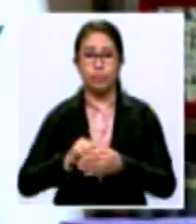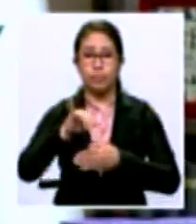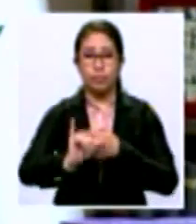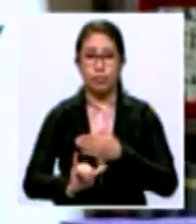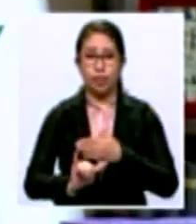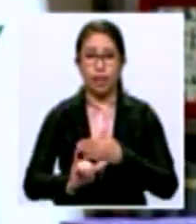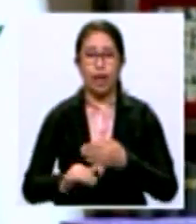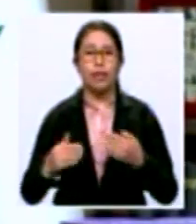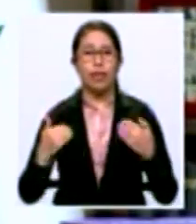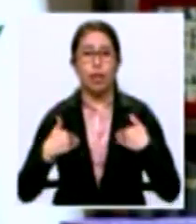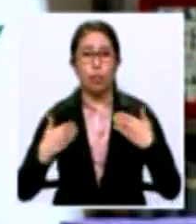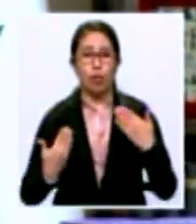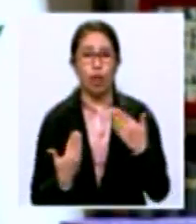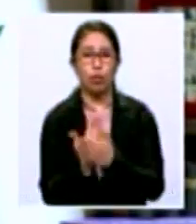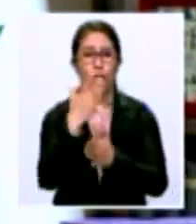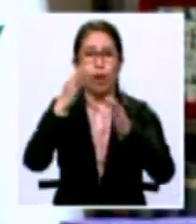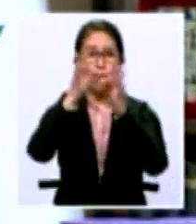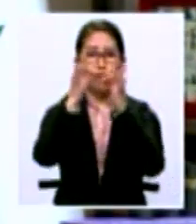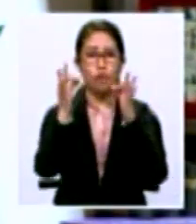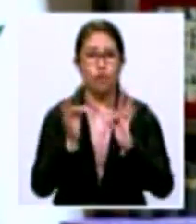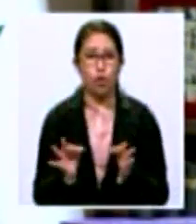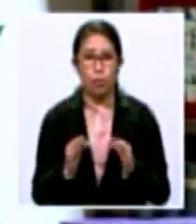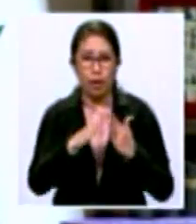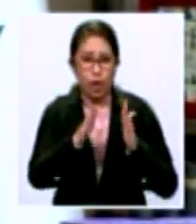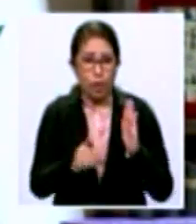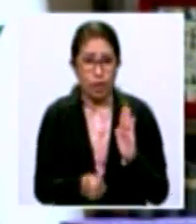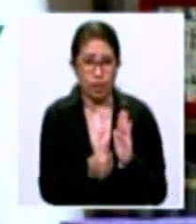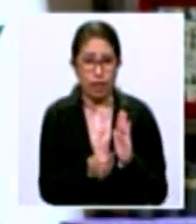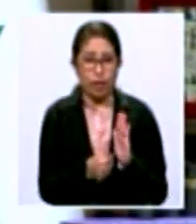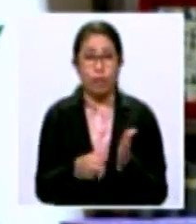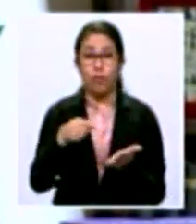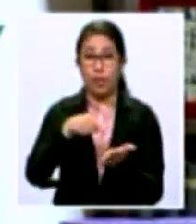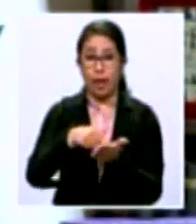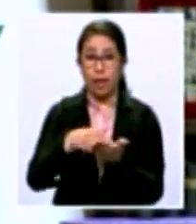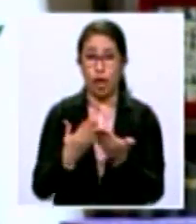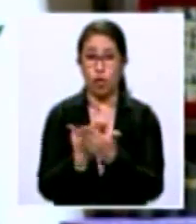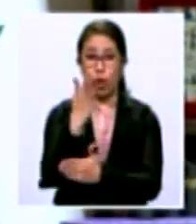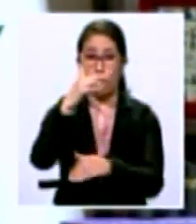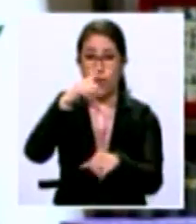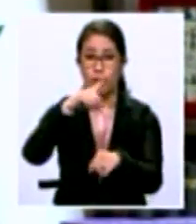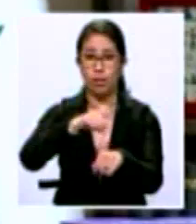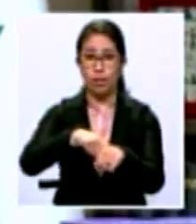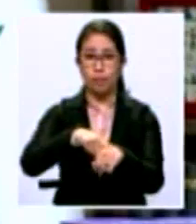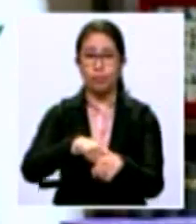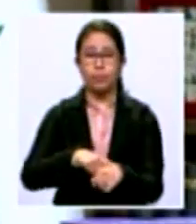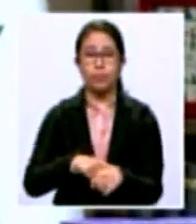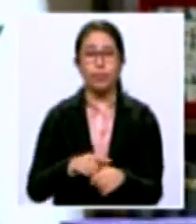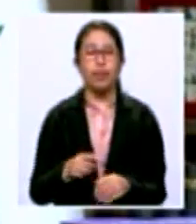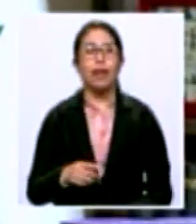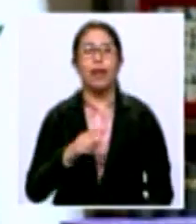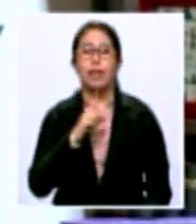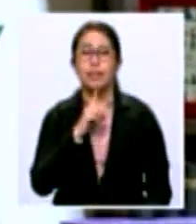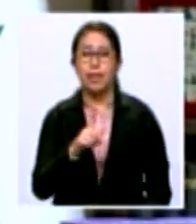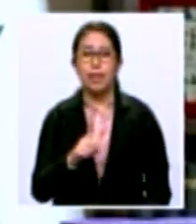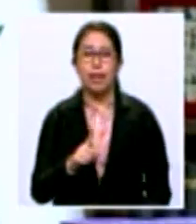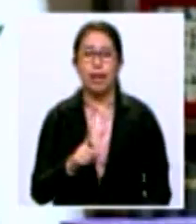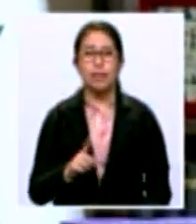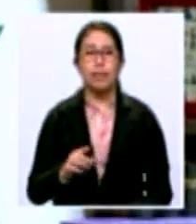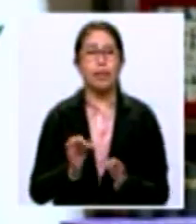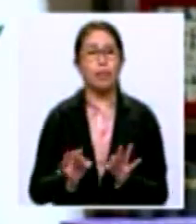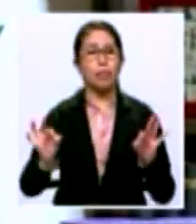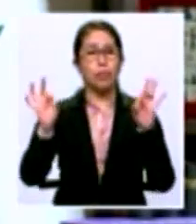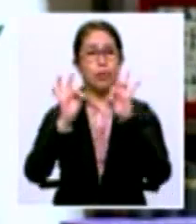una nueva forma de cuarentena. En esta nueva etapa, lo principal siguen siendo las